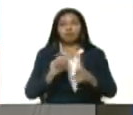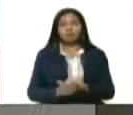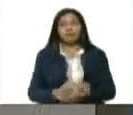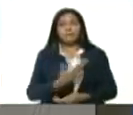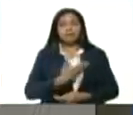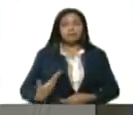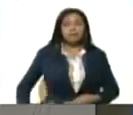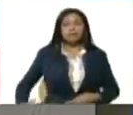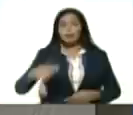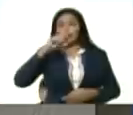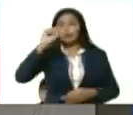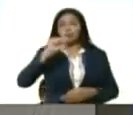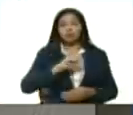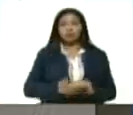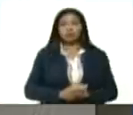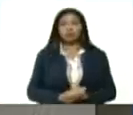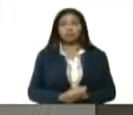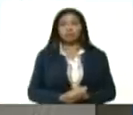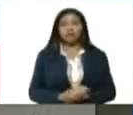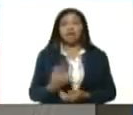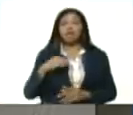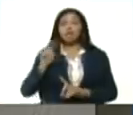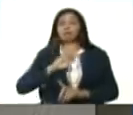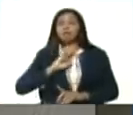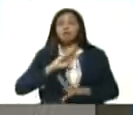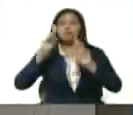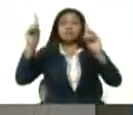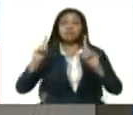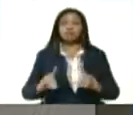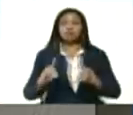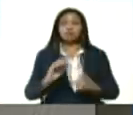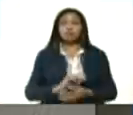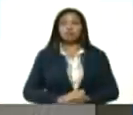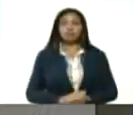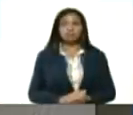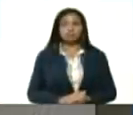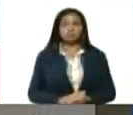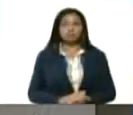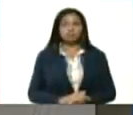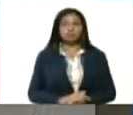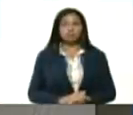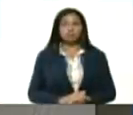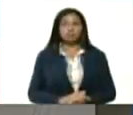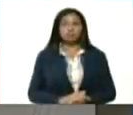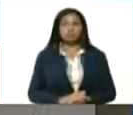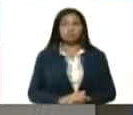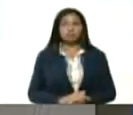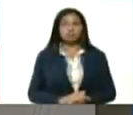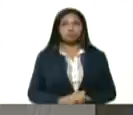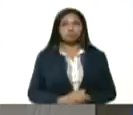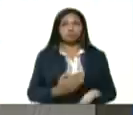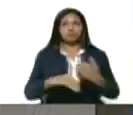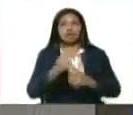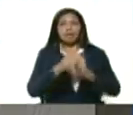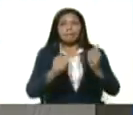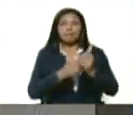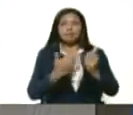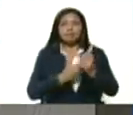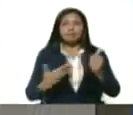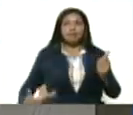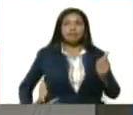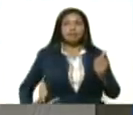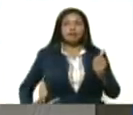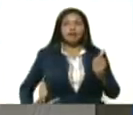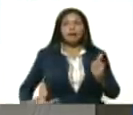Maduro ha tomado la decisión de enviar a la viceministra Marisela